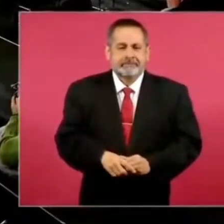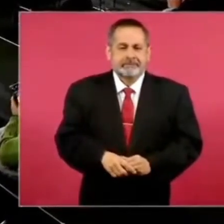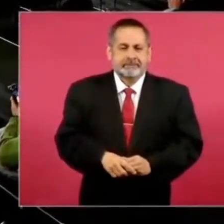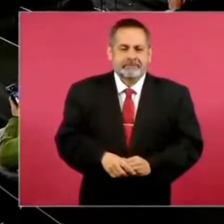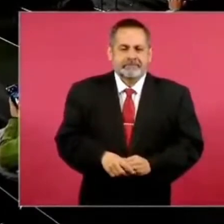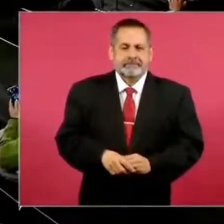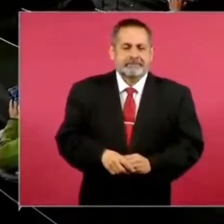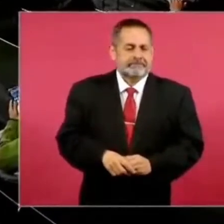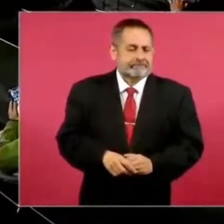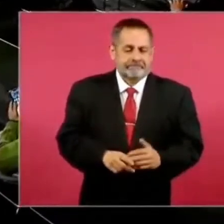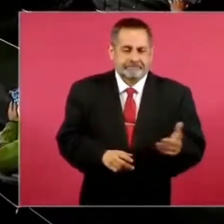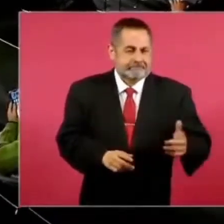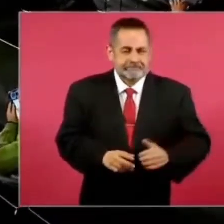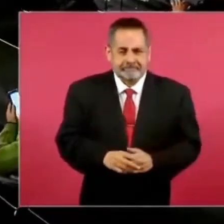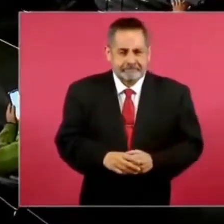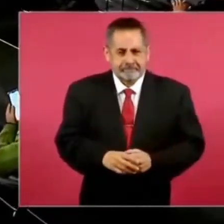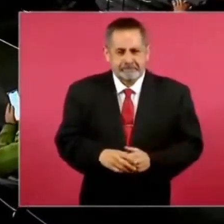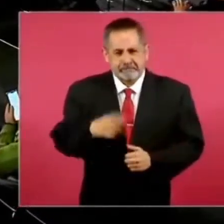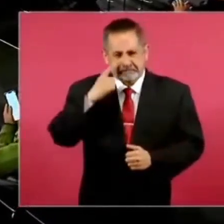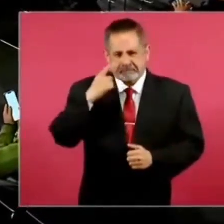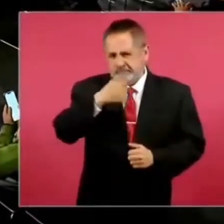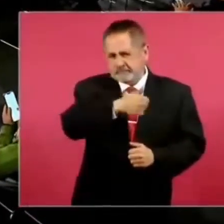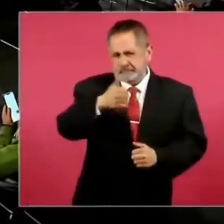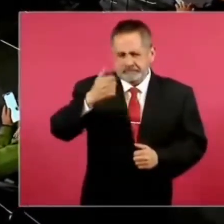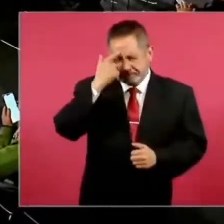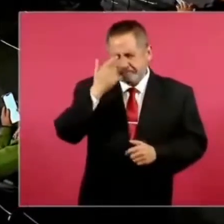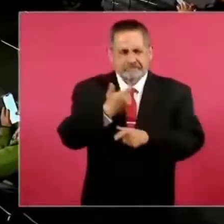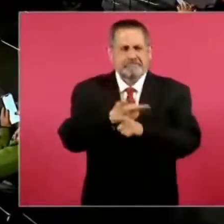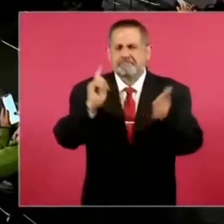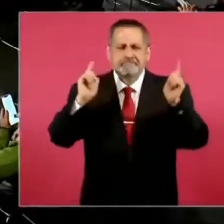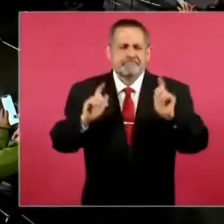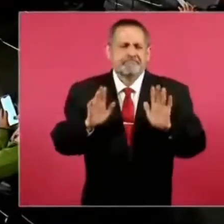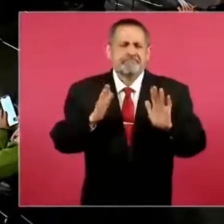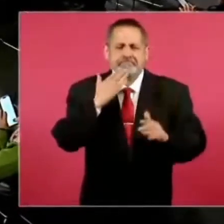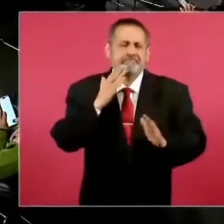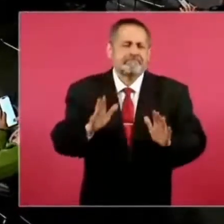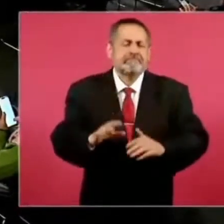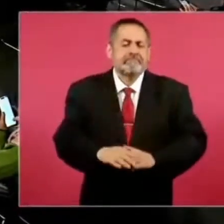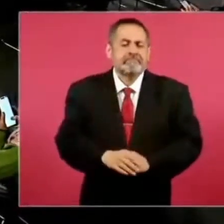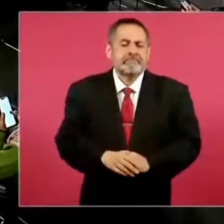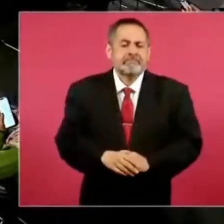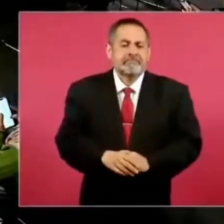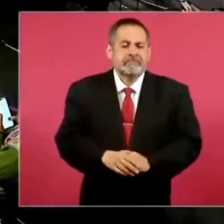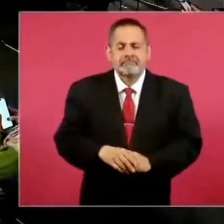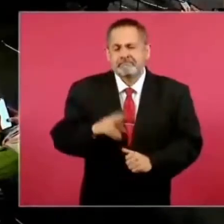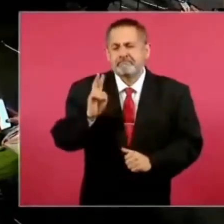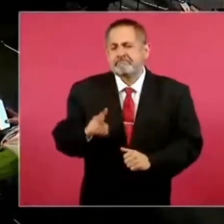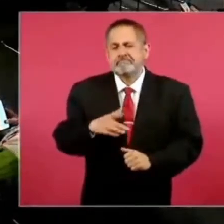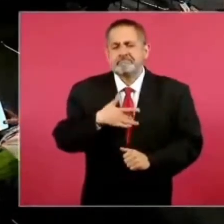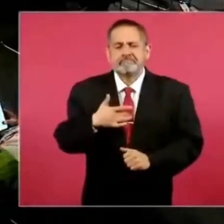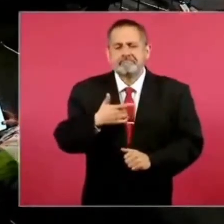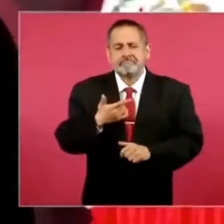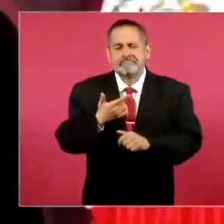Y que pues actuemos con libertad, pero bien, la verdad,